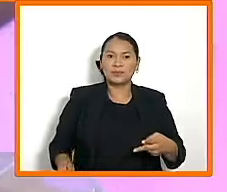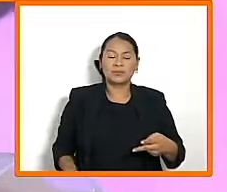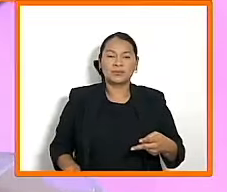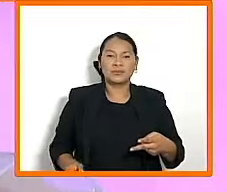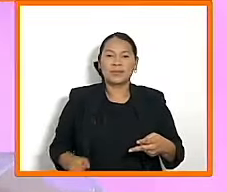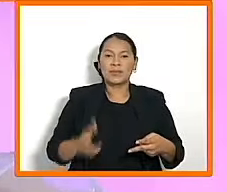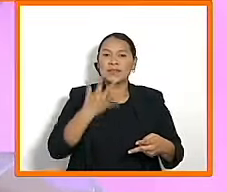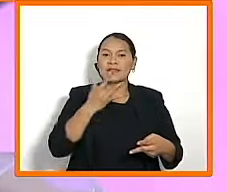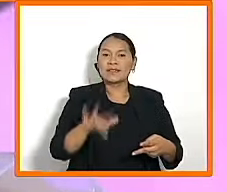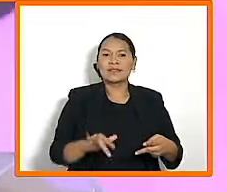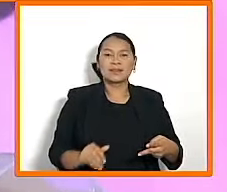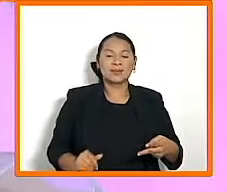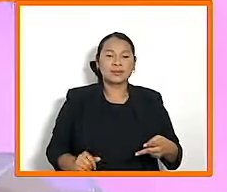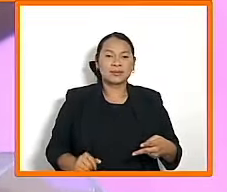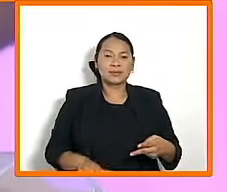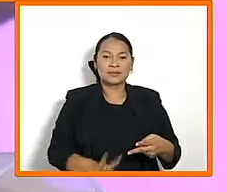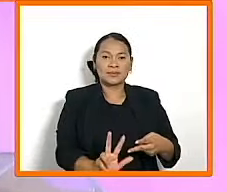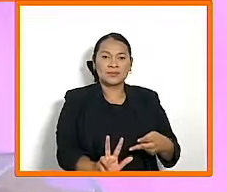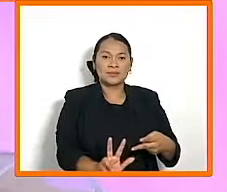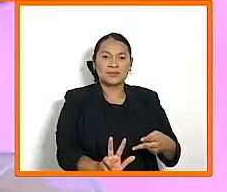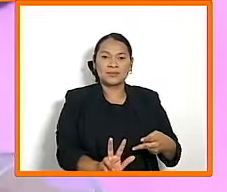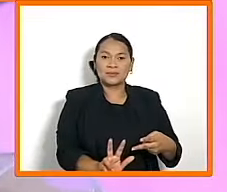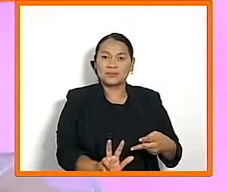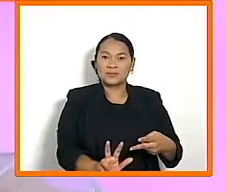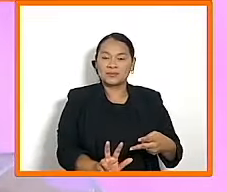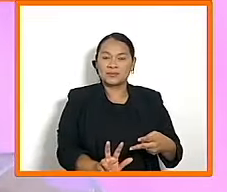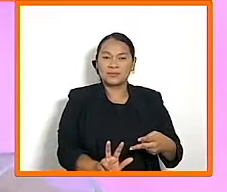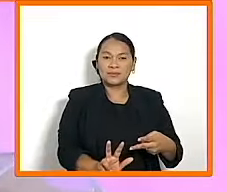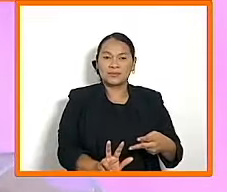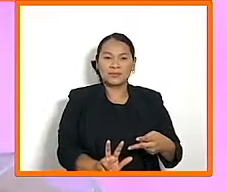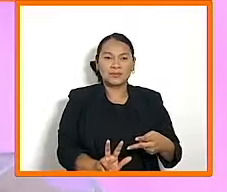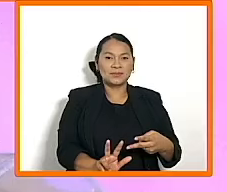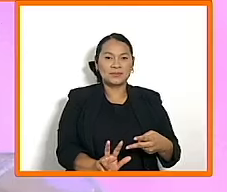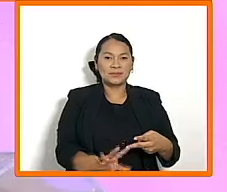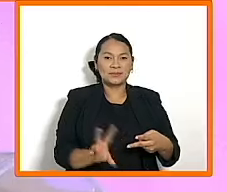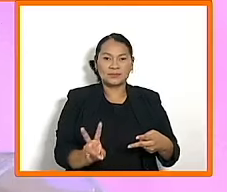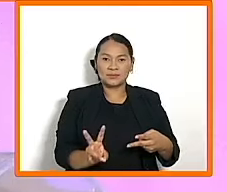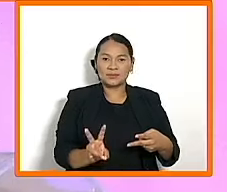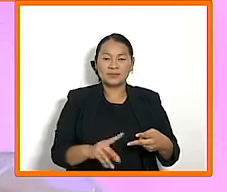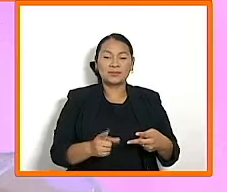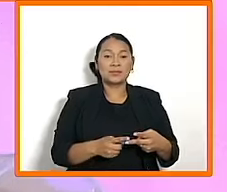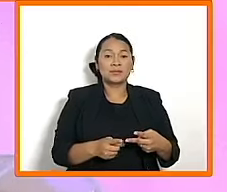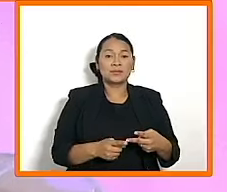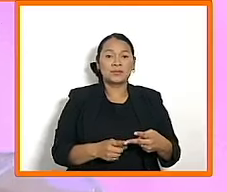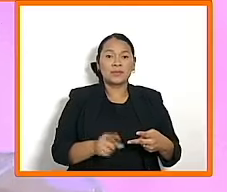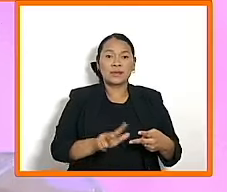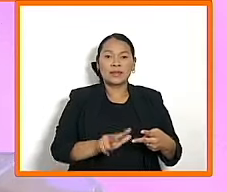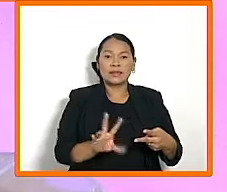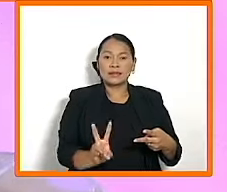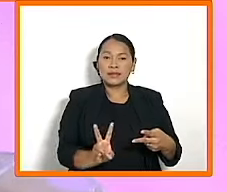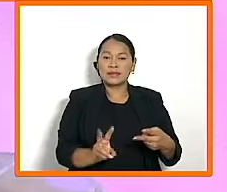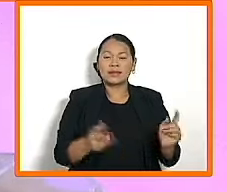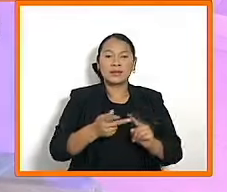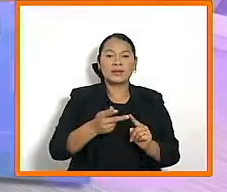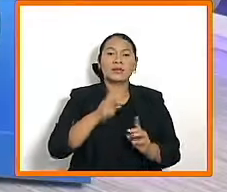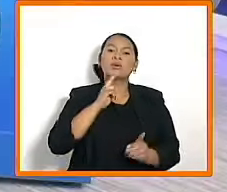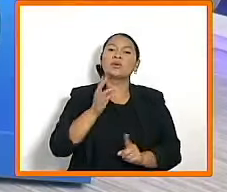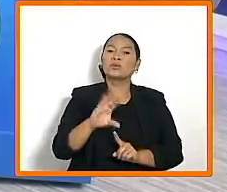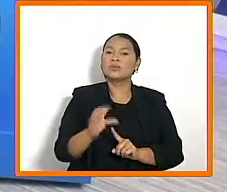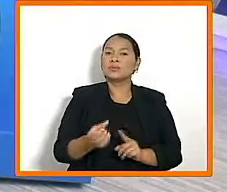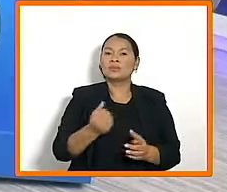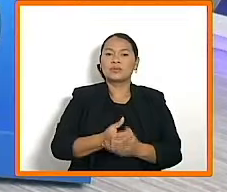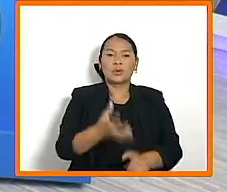suerte el tres segundo dígito siete el número ganador es el 37 con su catrachada